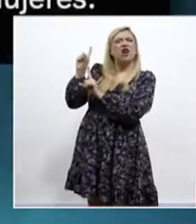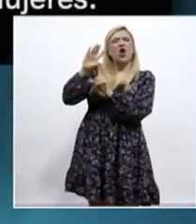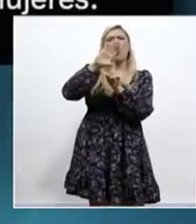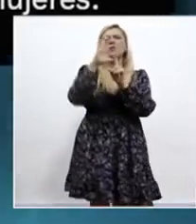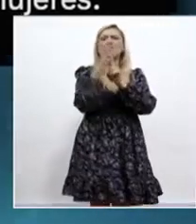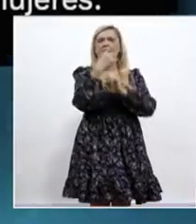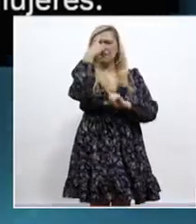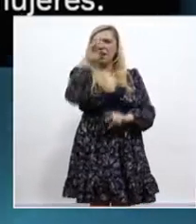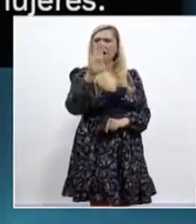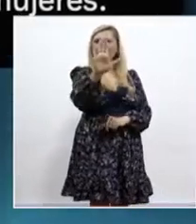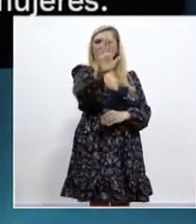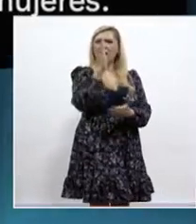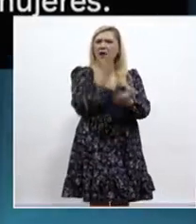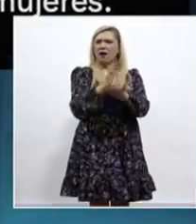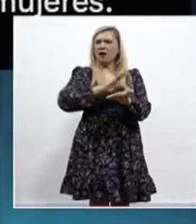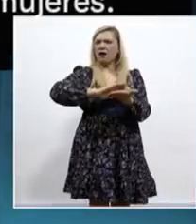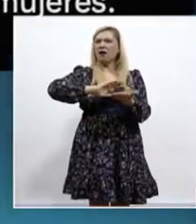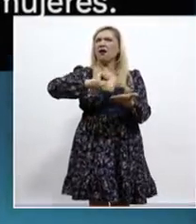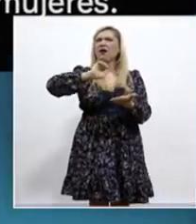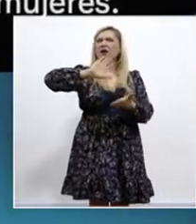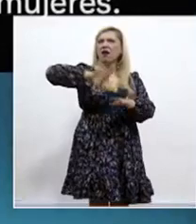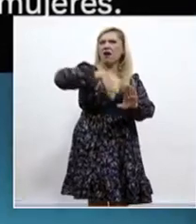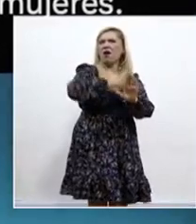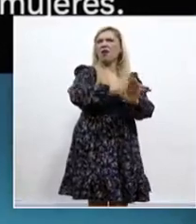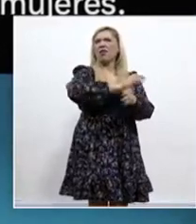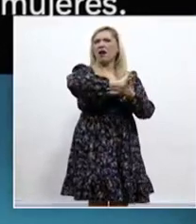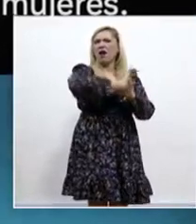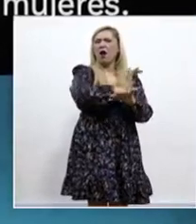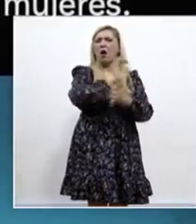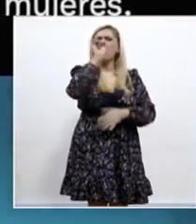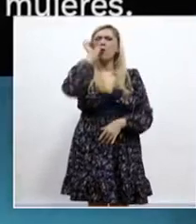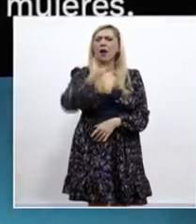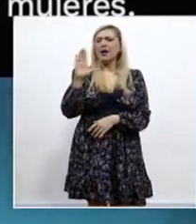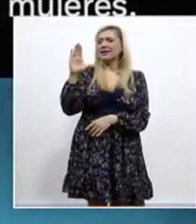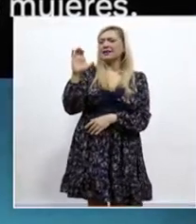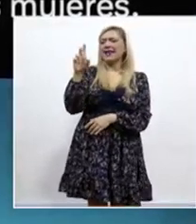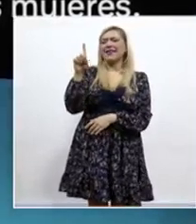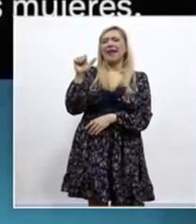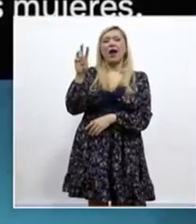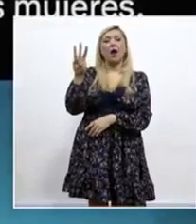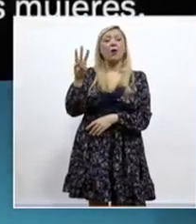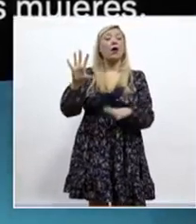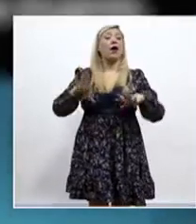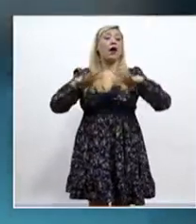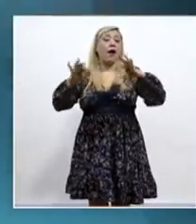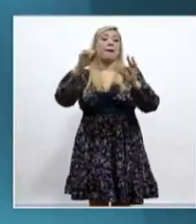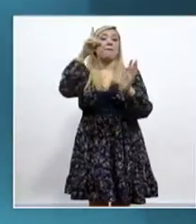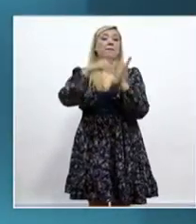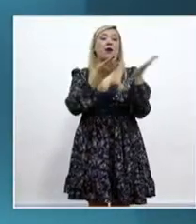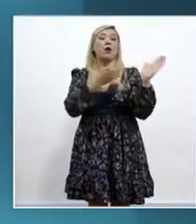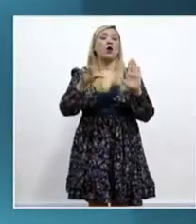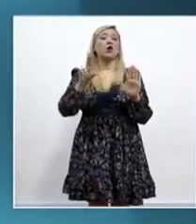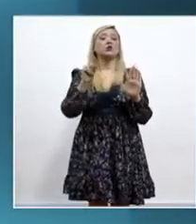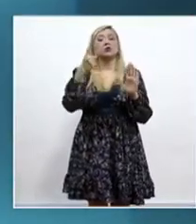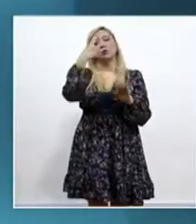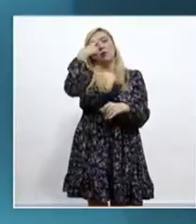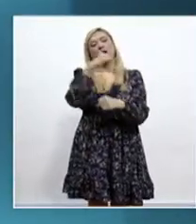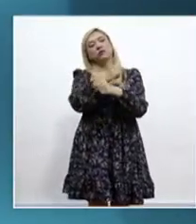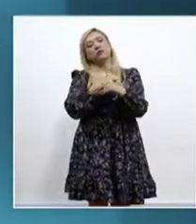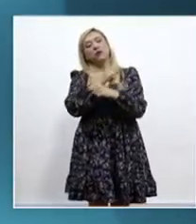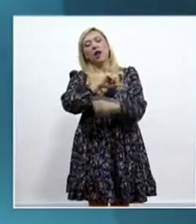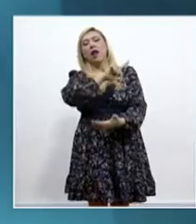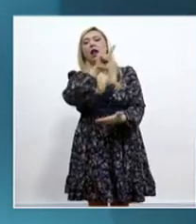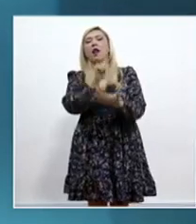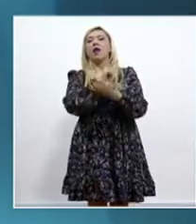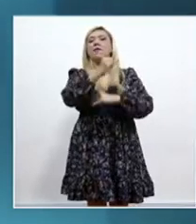de los diversos juicios a través del nuevo modelo de justicia laboral es consecuencia de la responsabilidad con que están actuando las personas